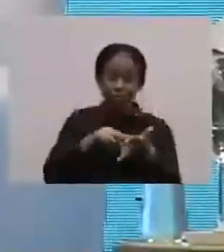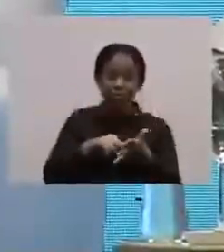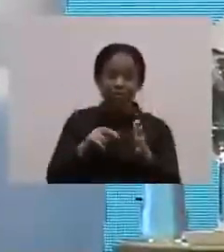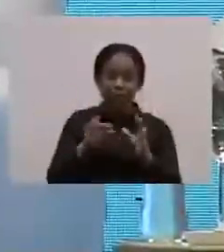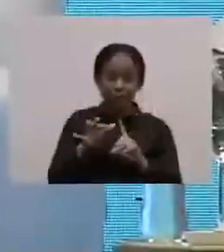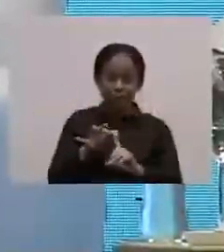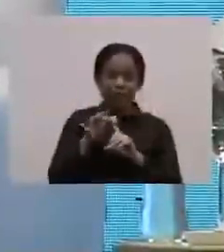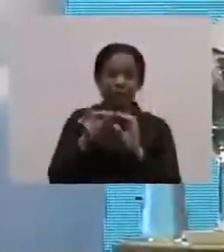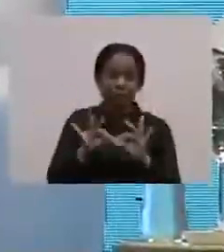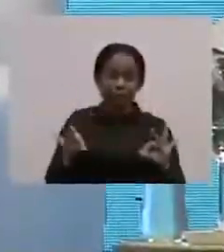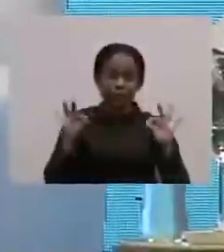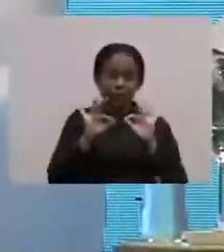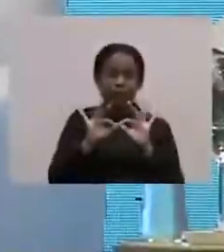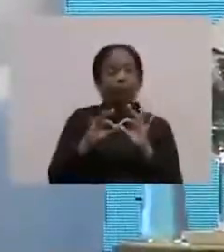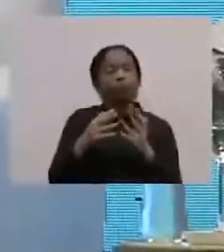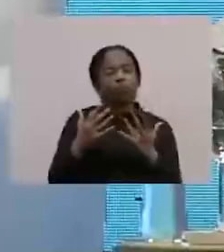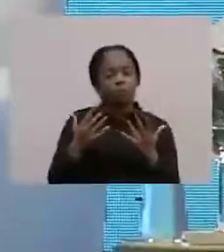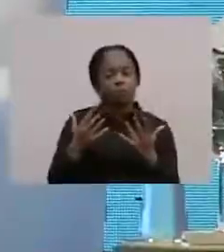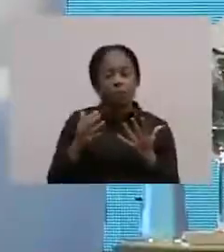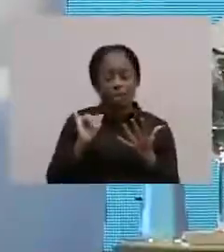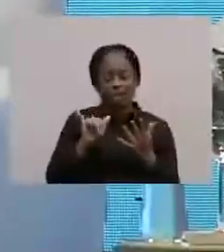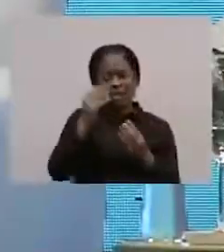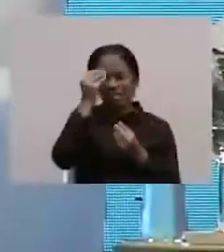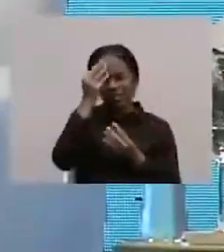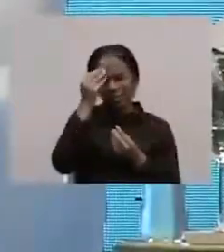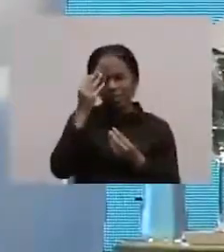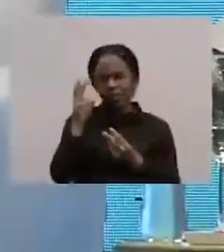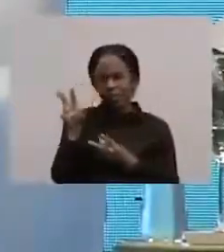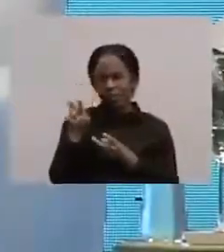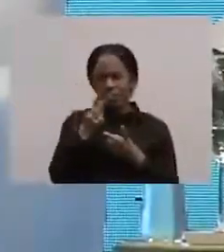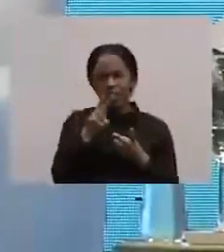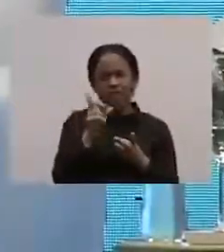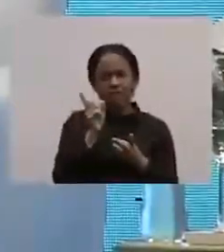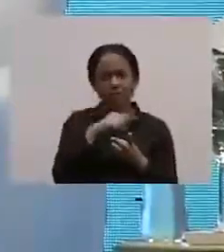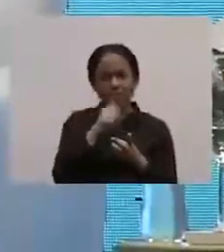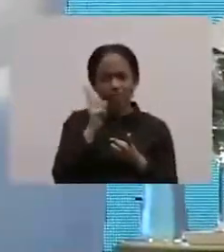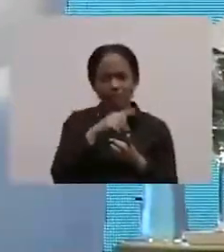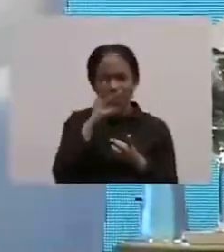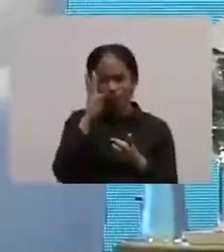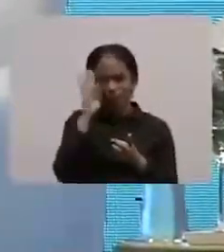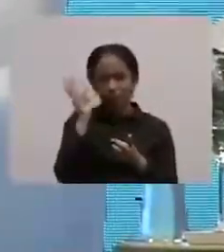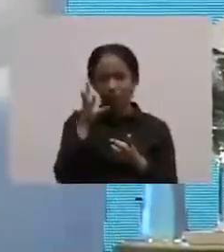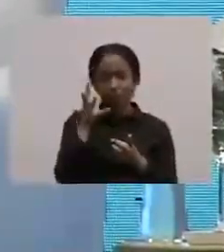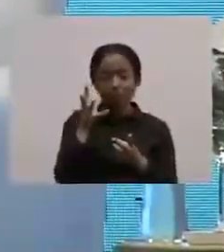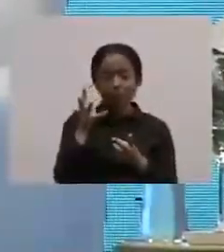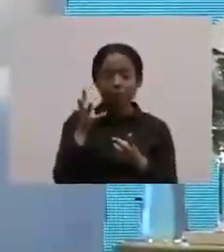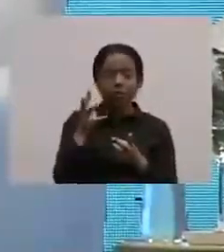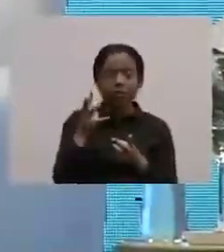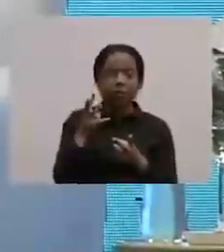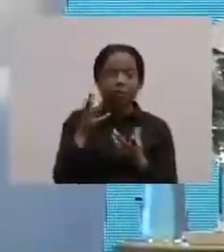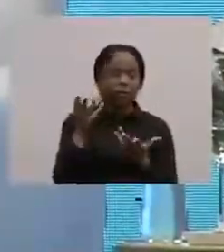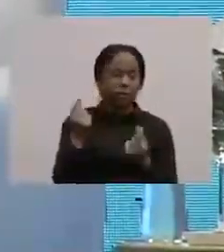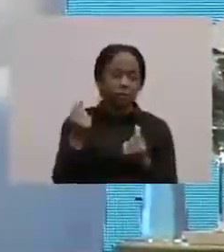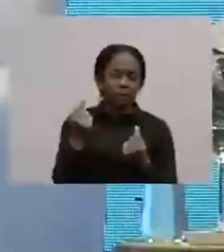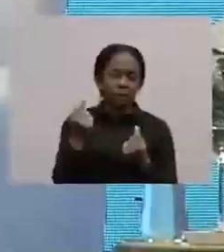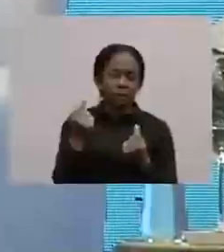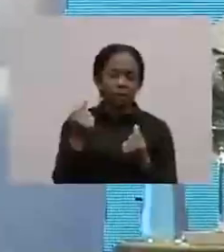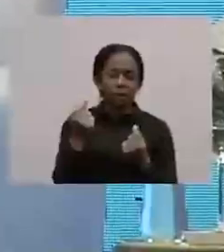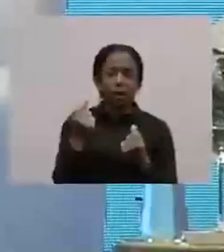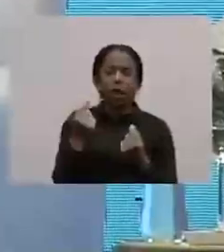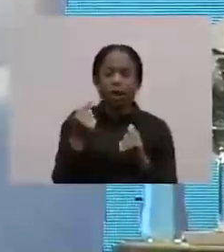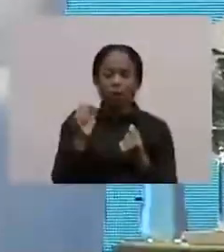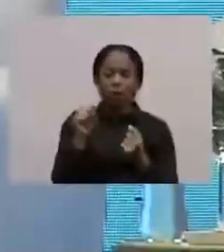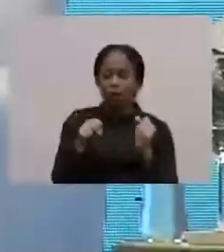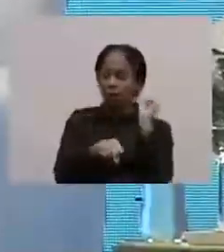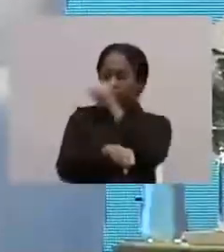Por tanto, en esto de la información falsa, yo creo que la única manera es de tener un flujo de información verdadera,